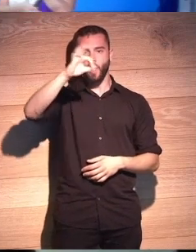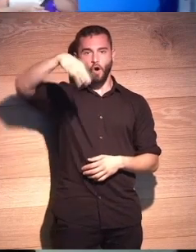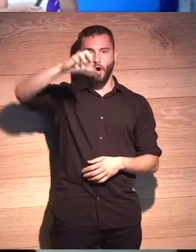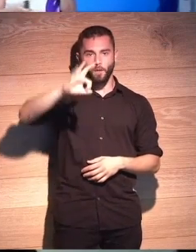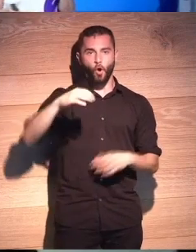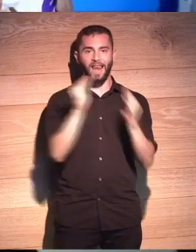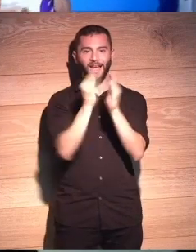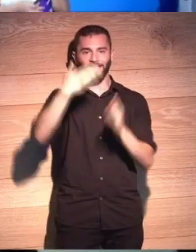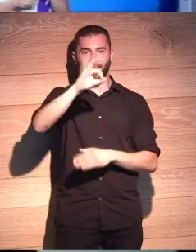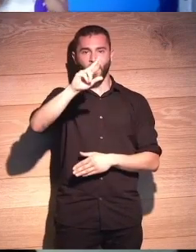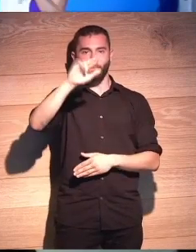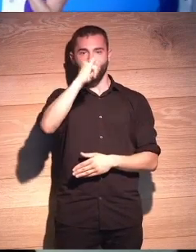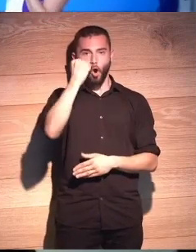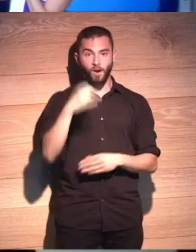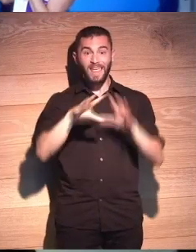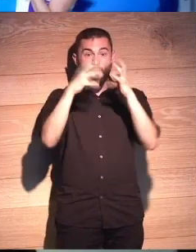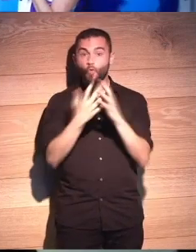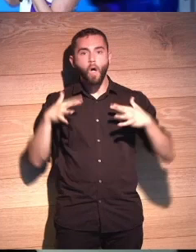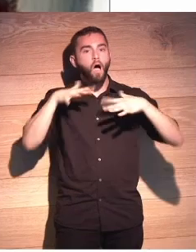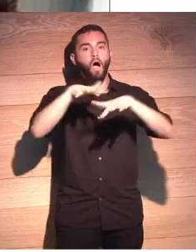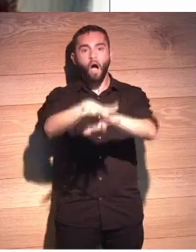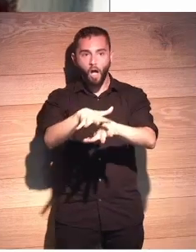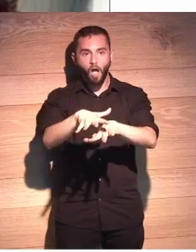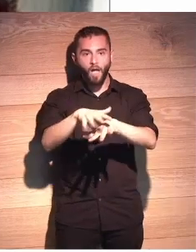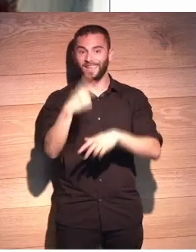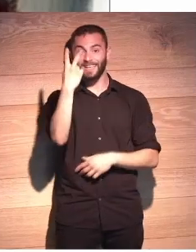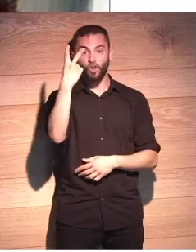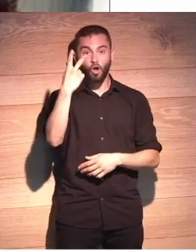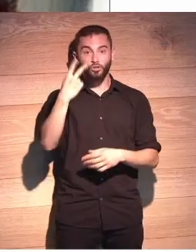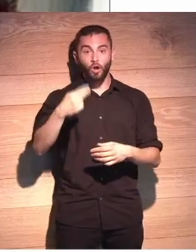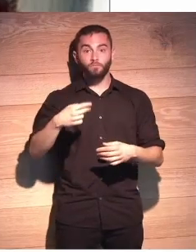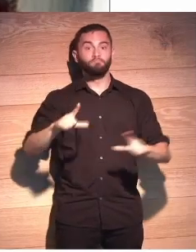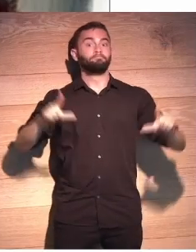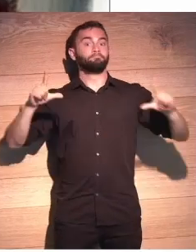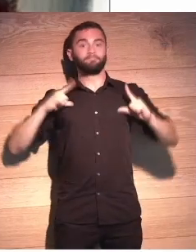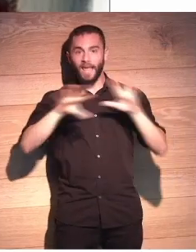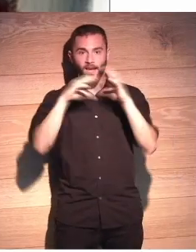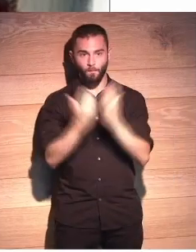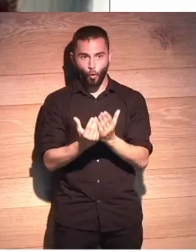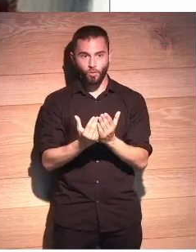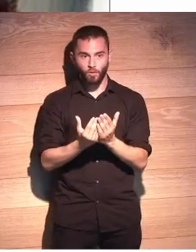y el mundo entero se lo echó encima y los dos fueron titulares en el mundo, pero